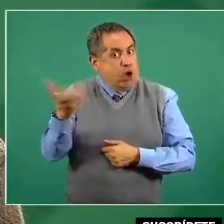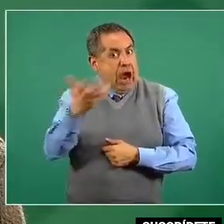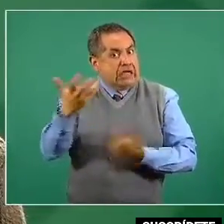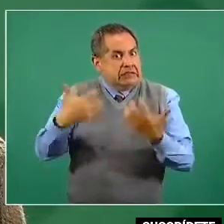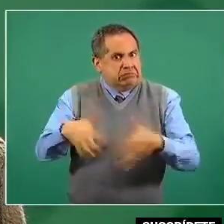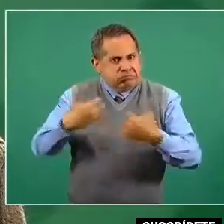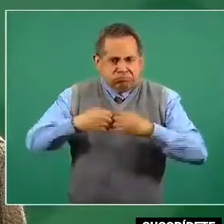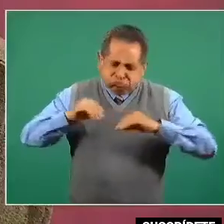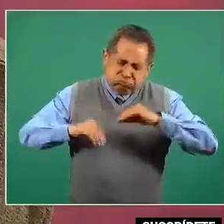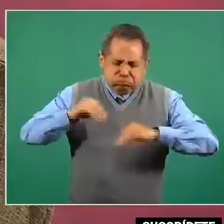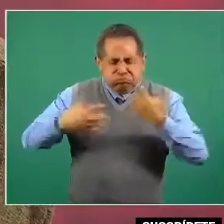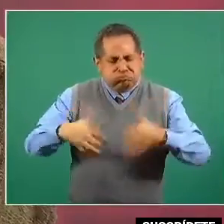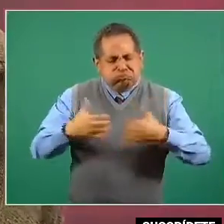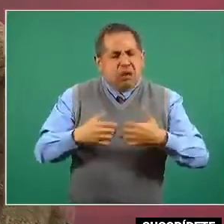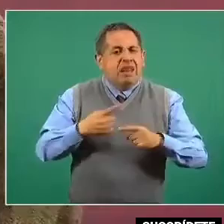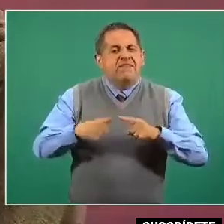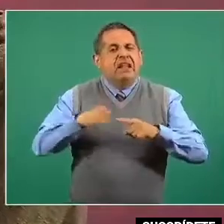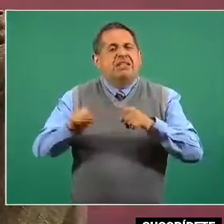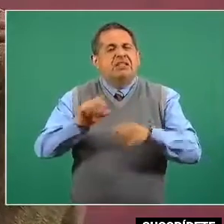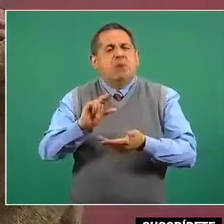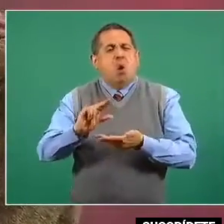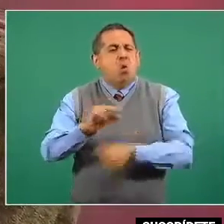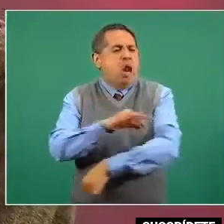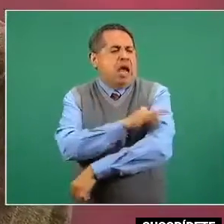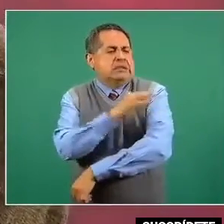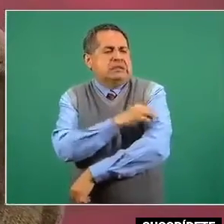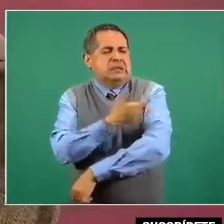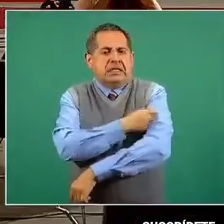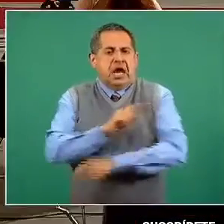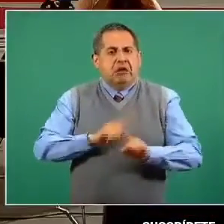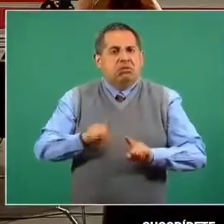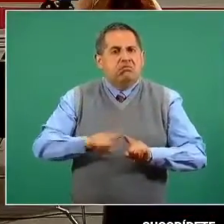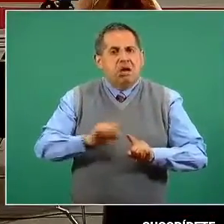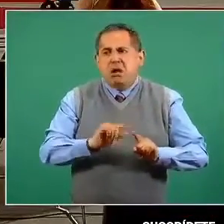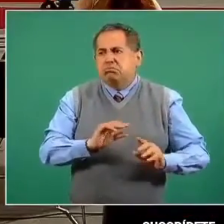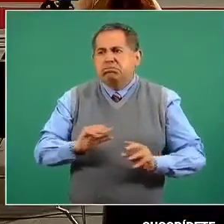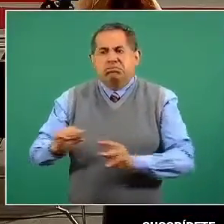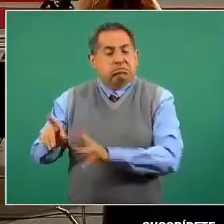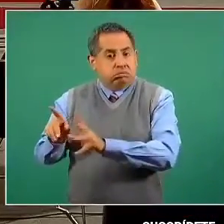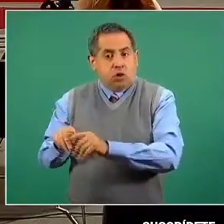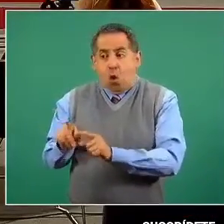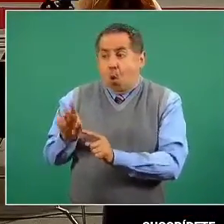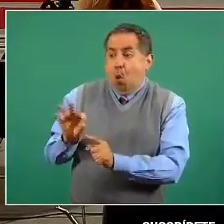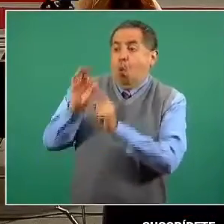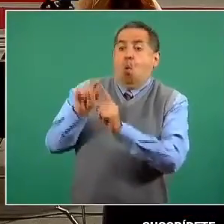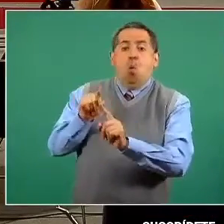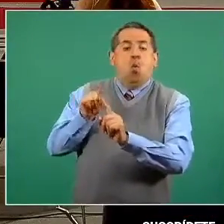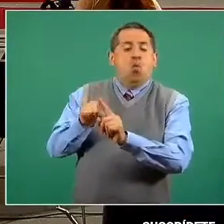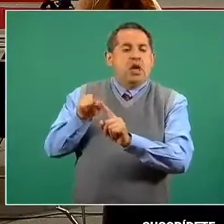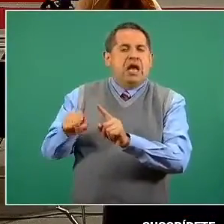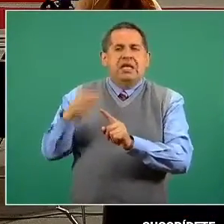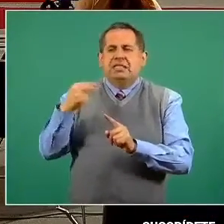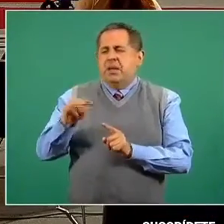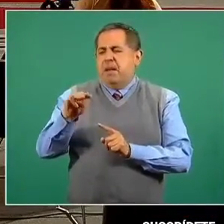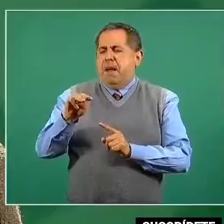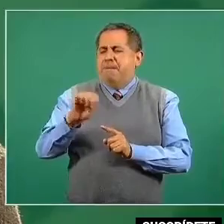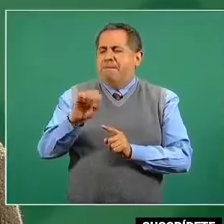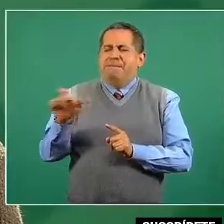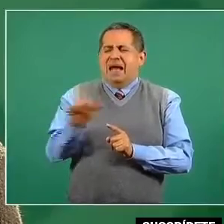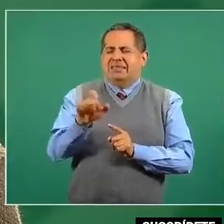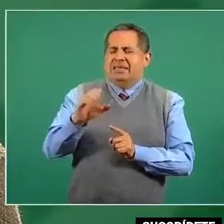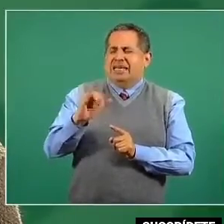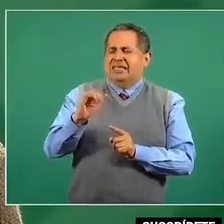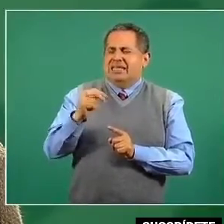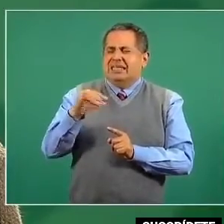muy eficiente vacunas diversas. Una de esas empresas es la empresa Max Science,